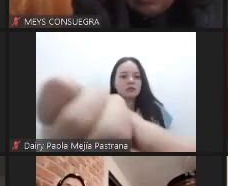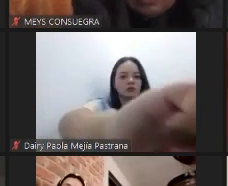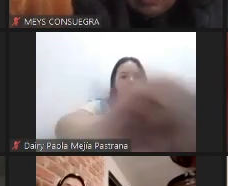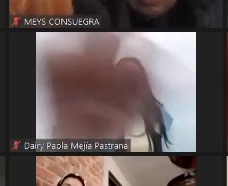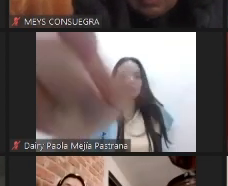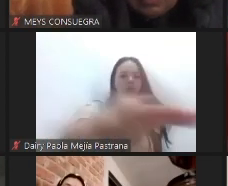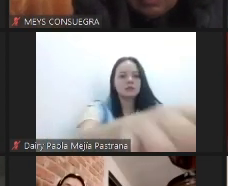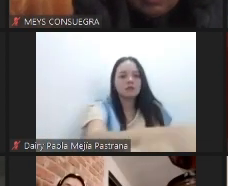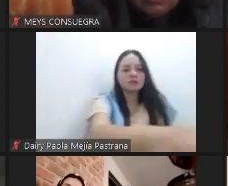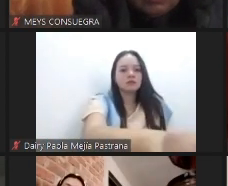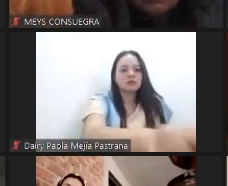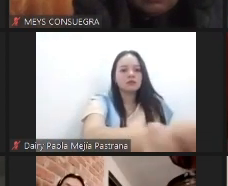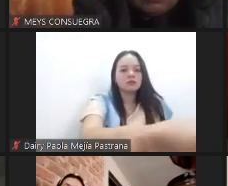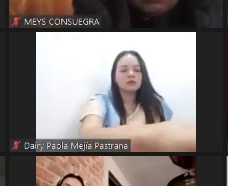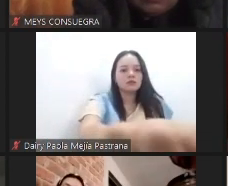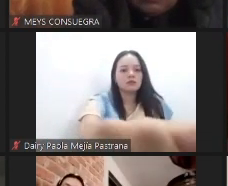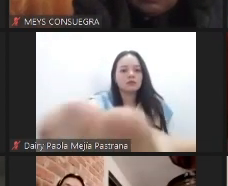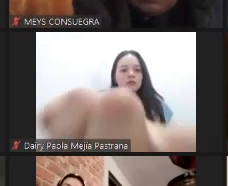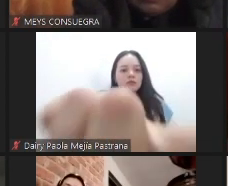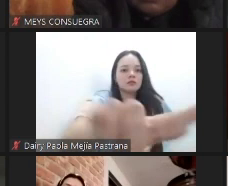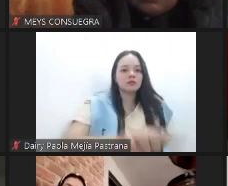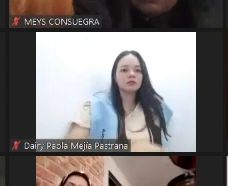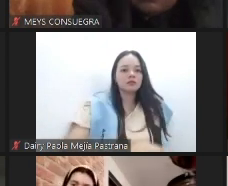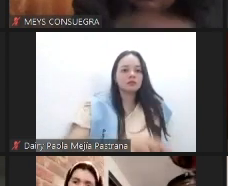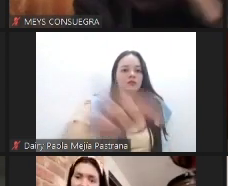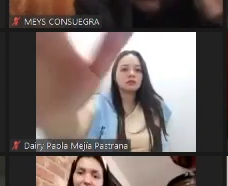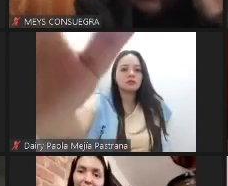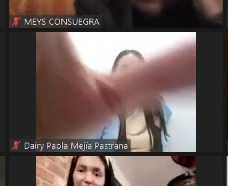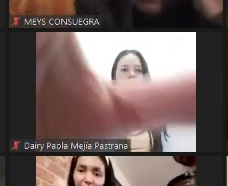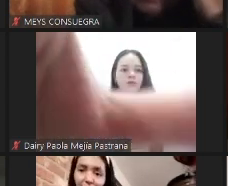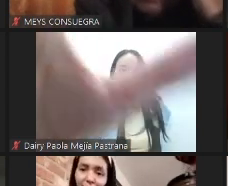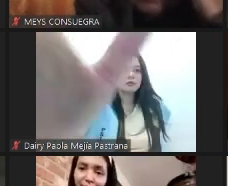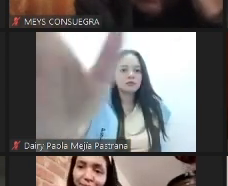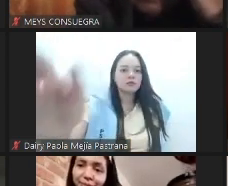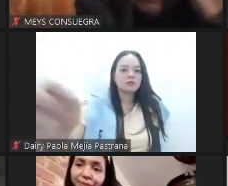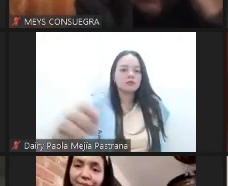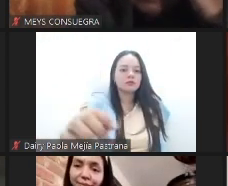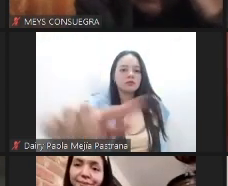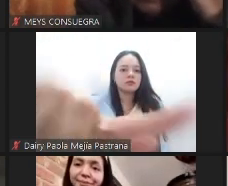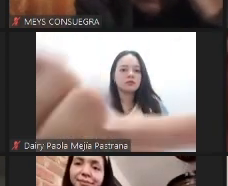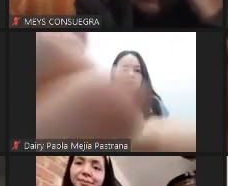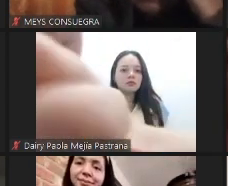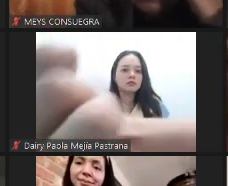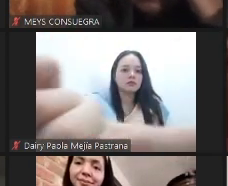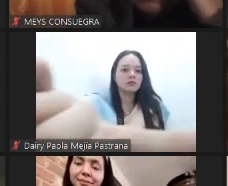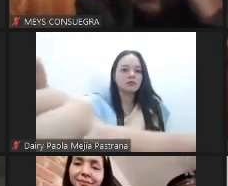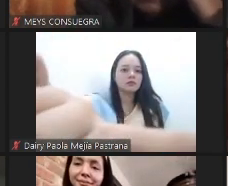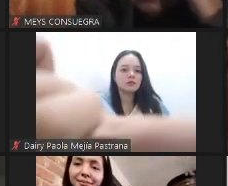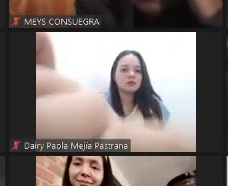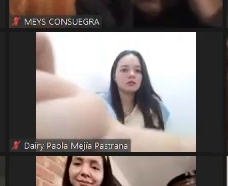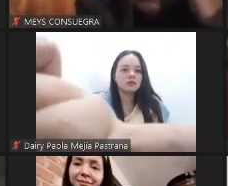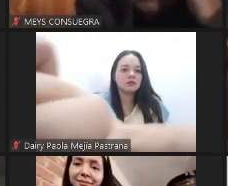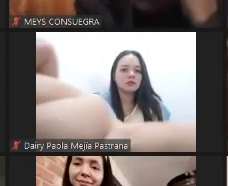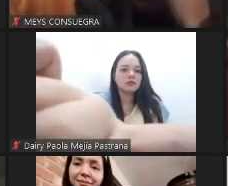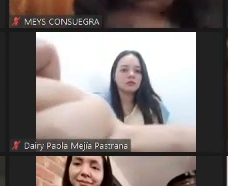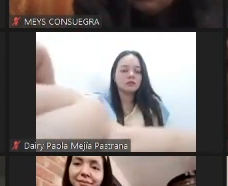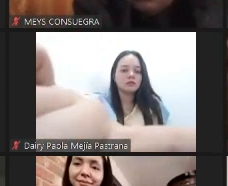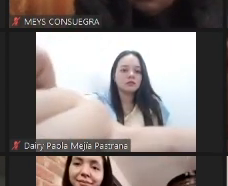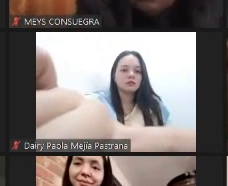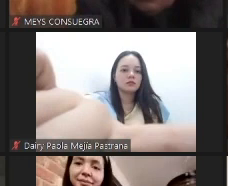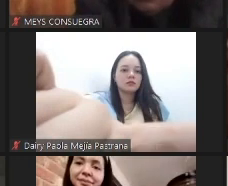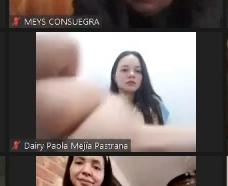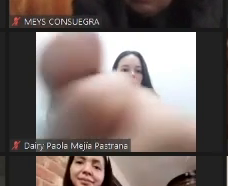Carlos Alberto Rodríguez Ribón. Jorge Luis Gámez López. Facultad de Educación, especialista en Docencia Universitaria.